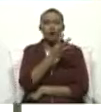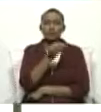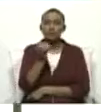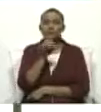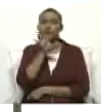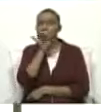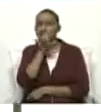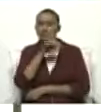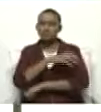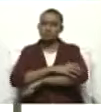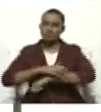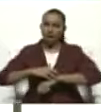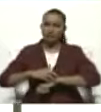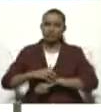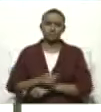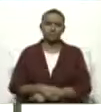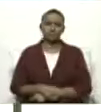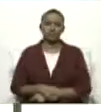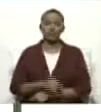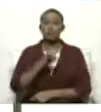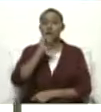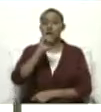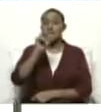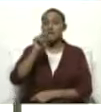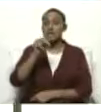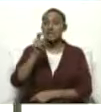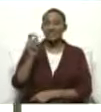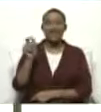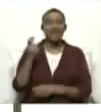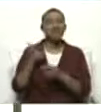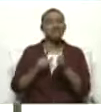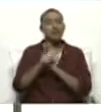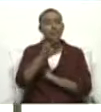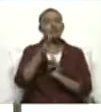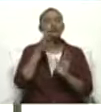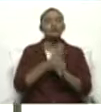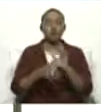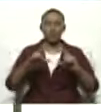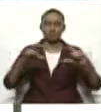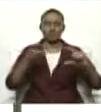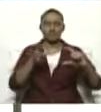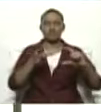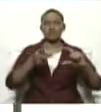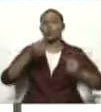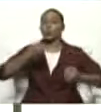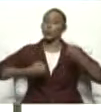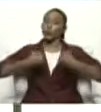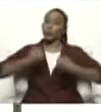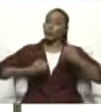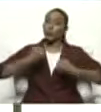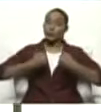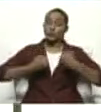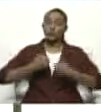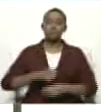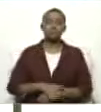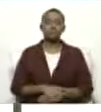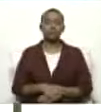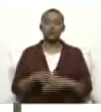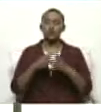el INTT se han realizado 21 trámites de expedición de licencia de conducir, así como renovaciones durante la